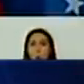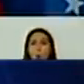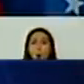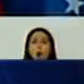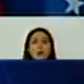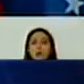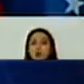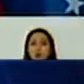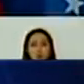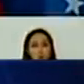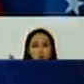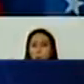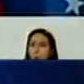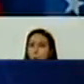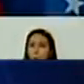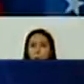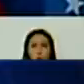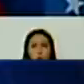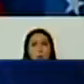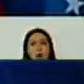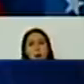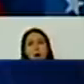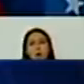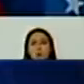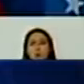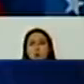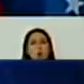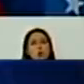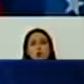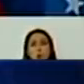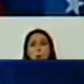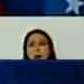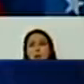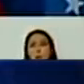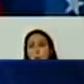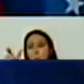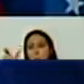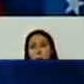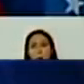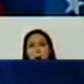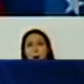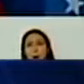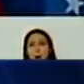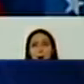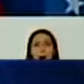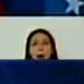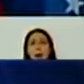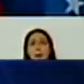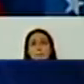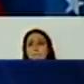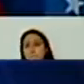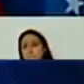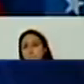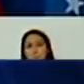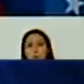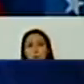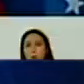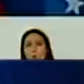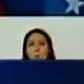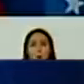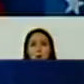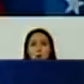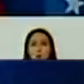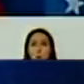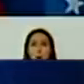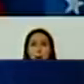desconociendo los hechos y nuestras actuaciones. Se trata del caso de la muerte del adolescente Yuslady Zulimar